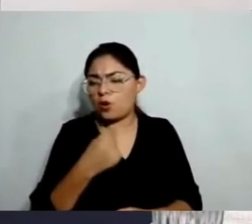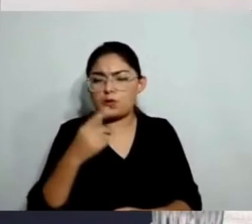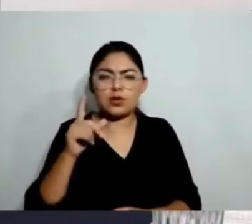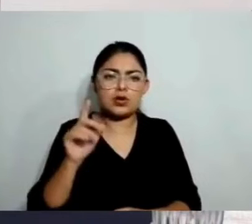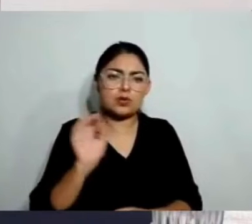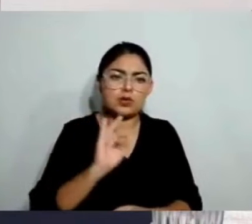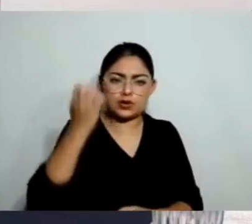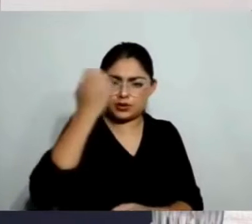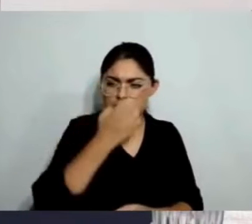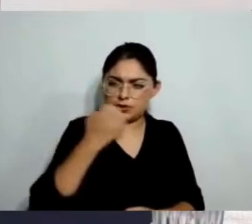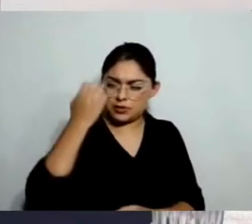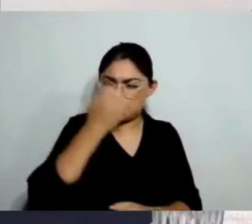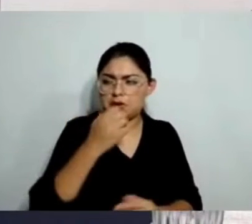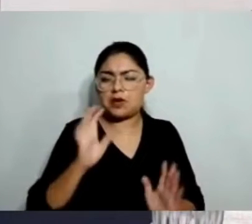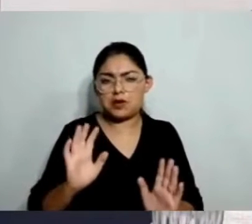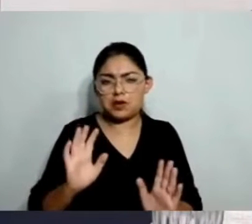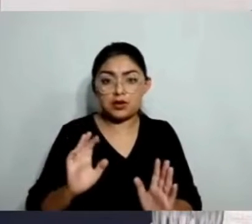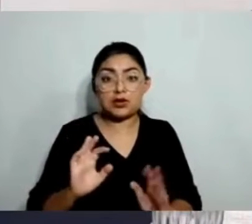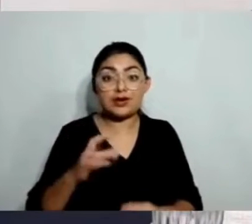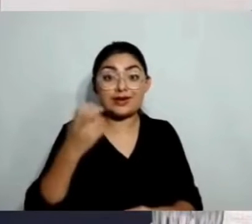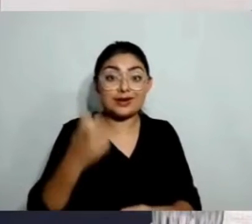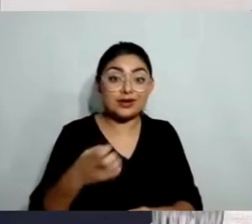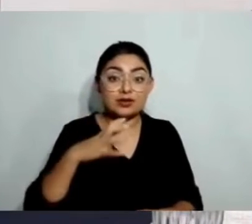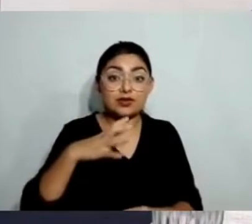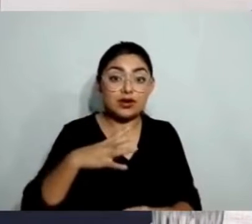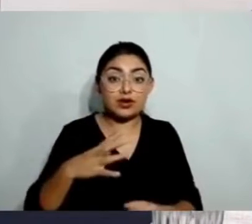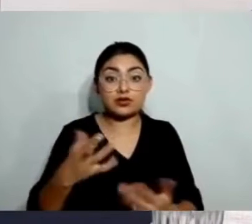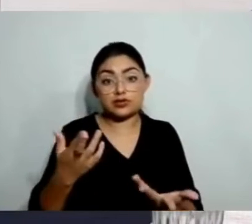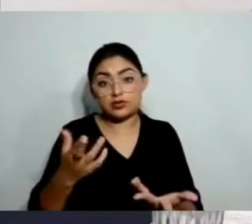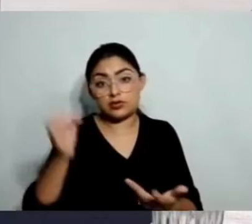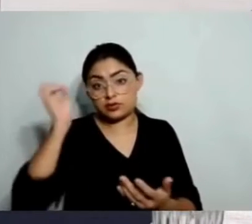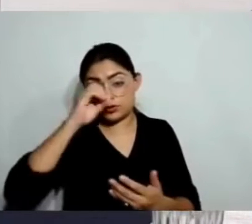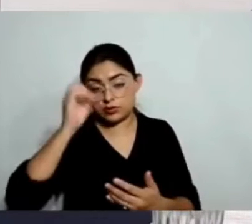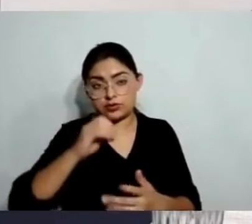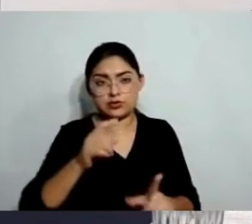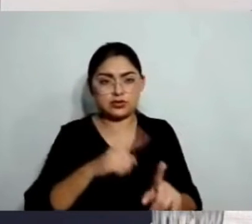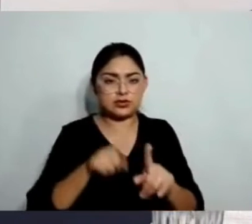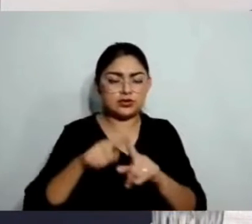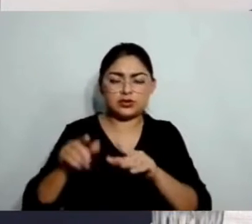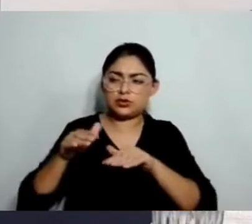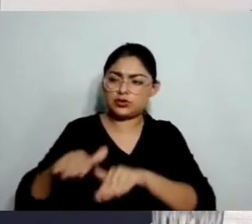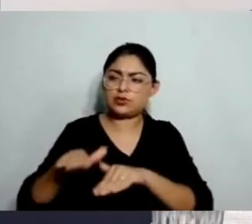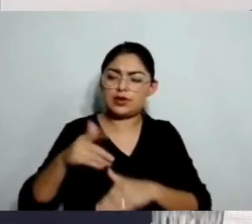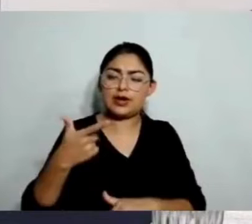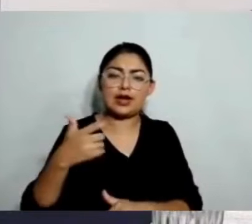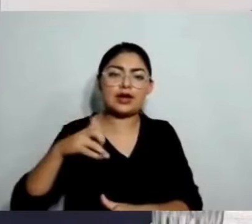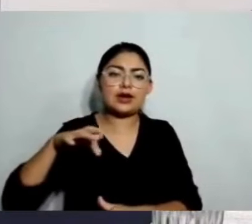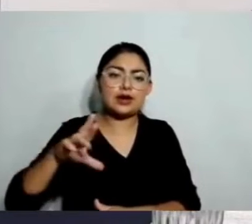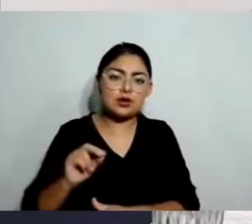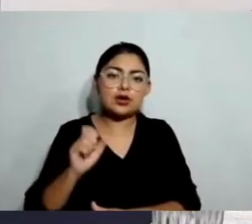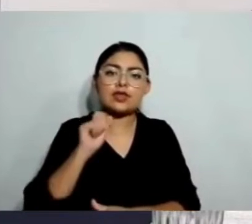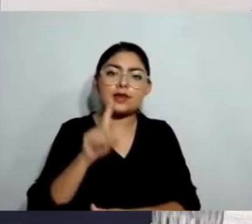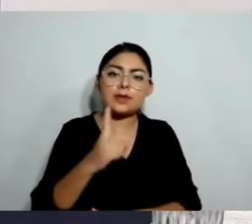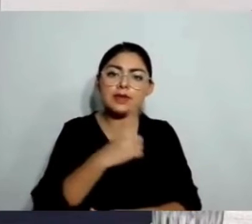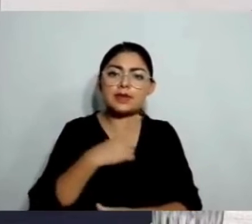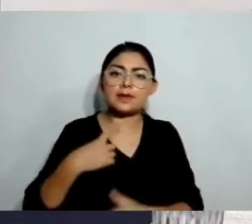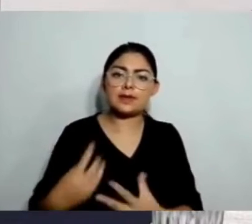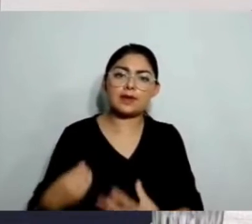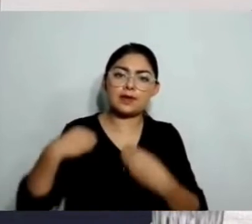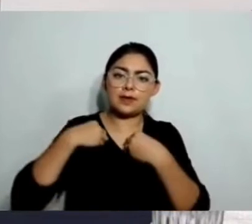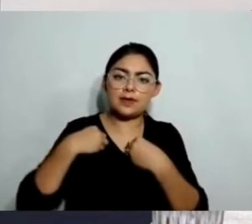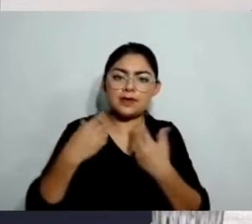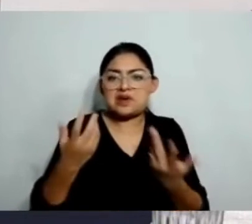así como ese hay otros criterios relativos a género que deberían ser tomados en cuenta por ejemplo los